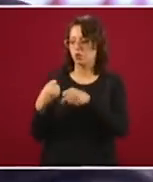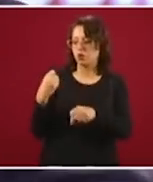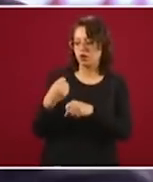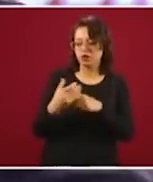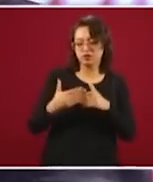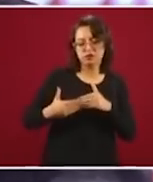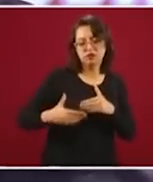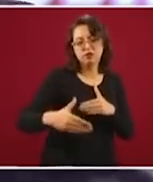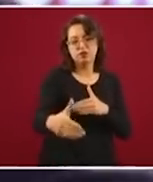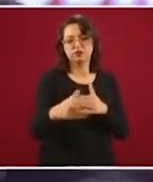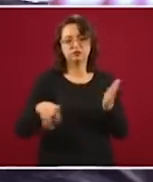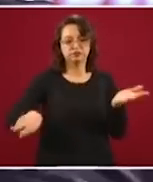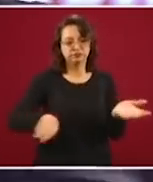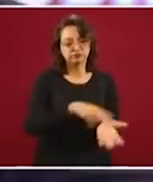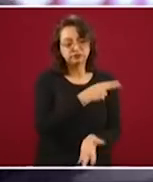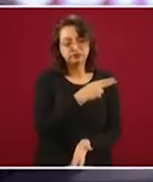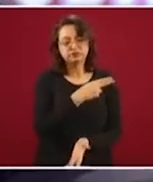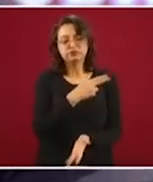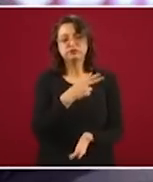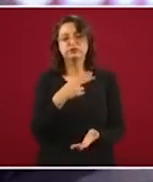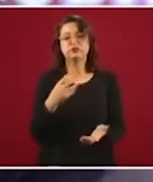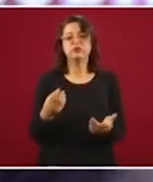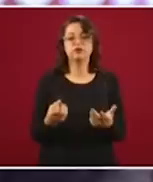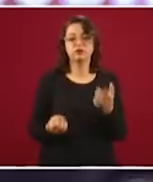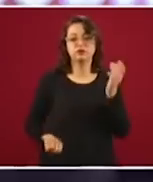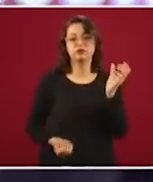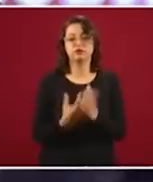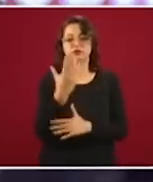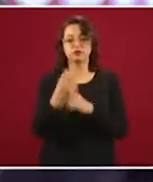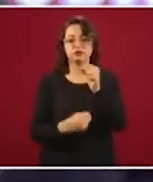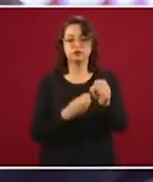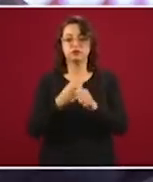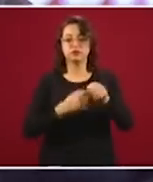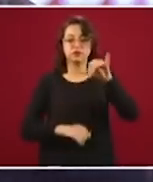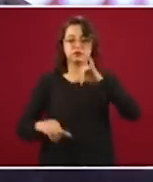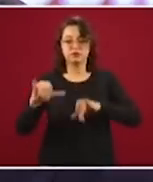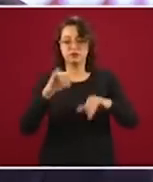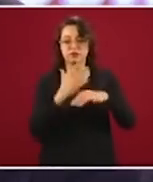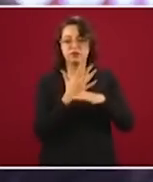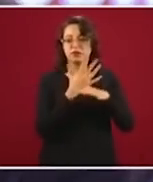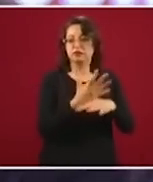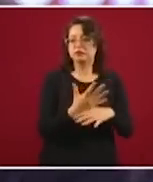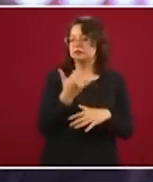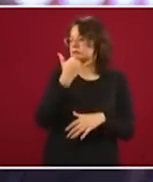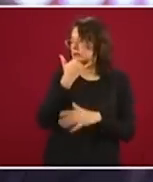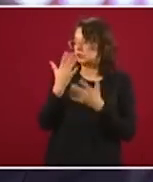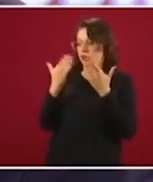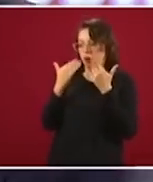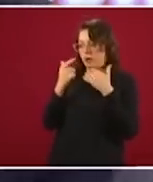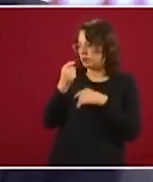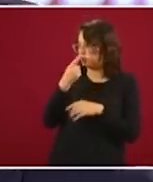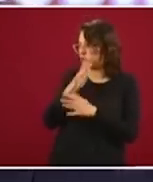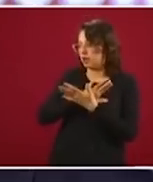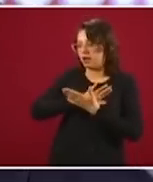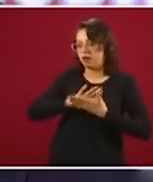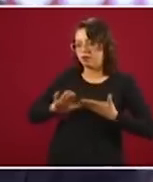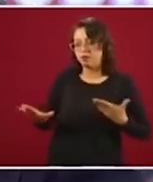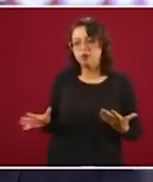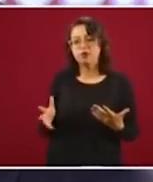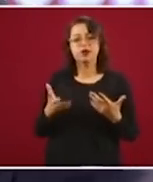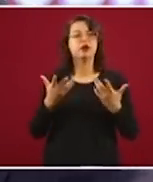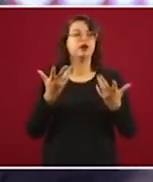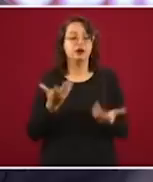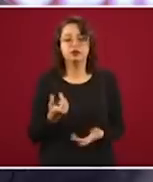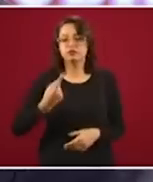que a la hora de extenderlos se firmaron y la empresa del laboratorio nos dice, pues ya no tengo disposición. Nosotros en todos los